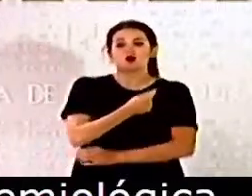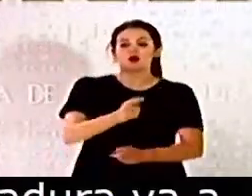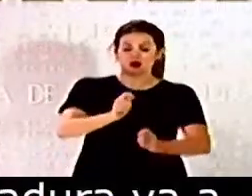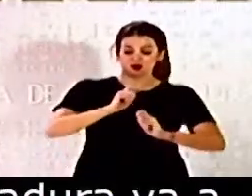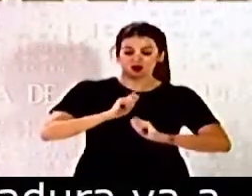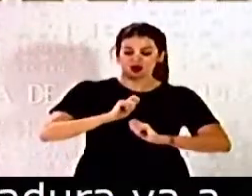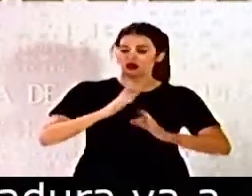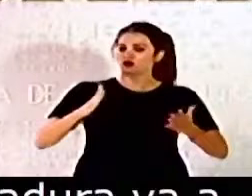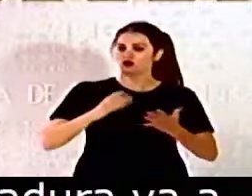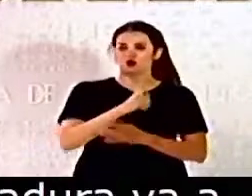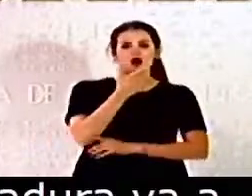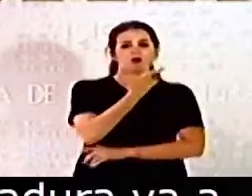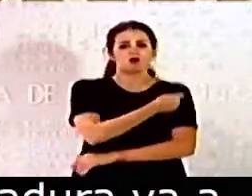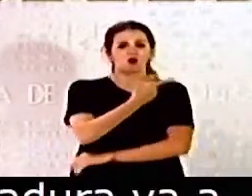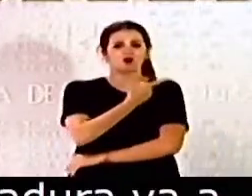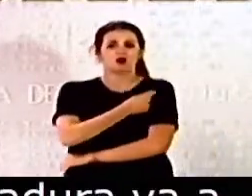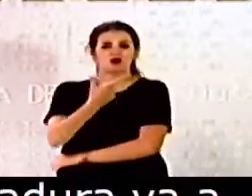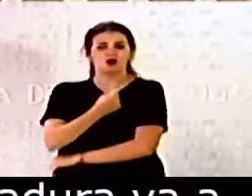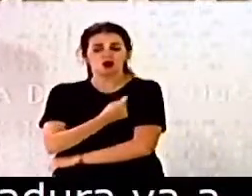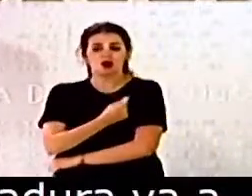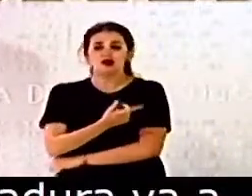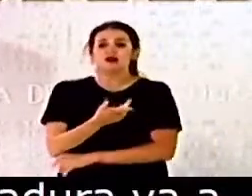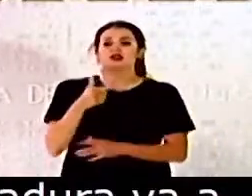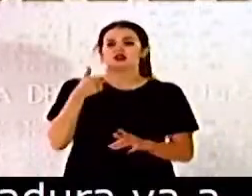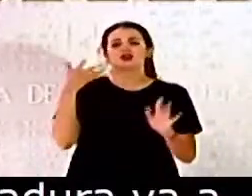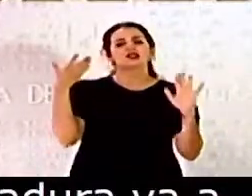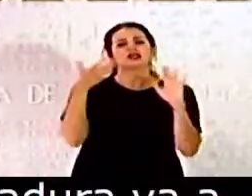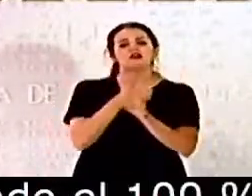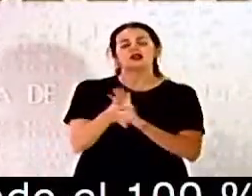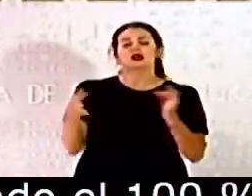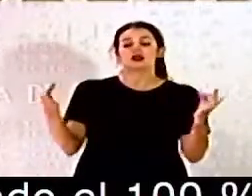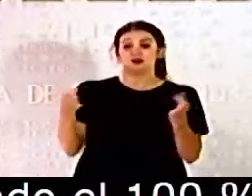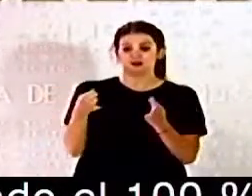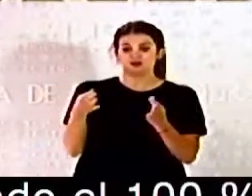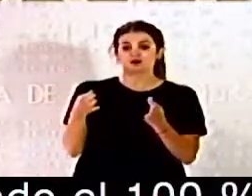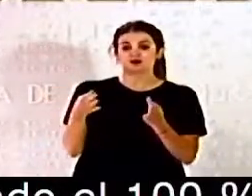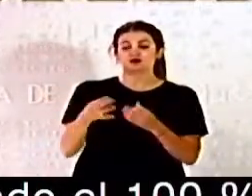decir que tenemos prácticamente un